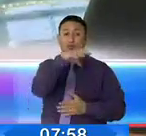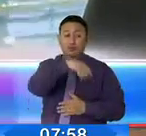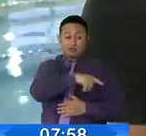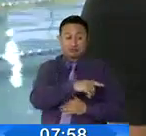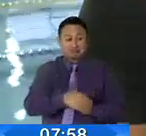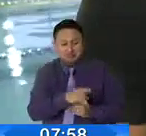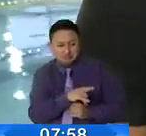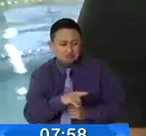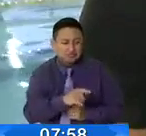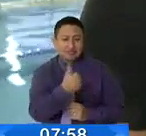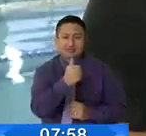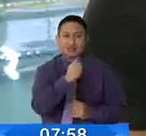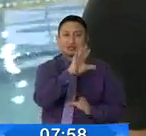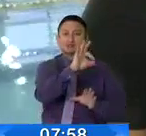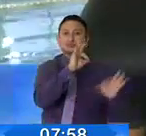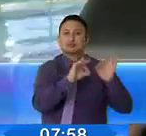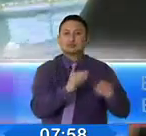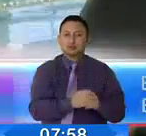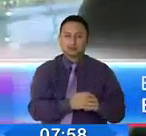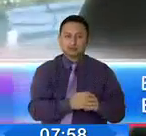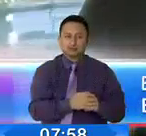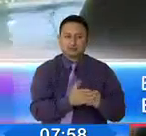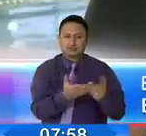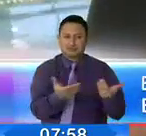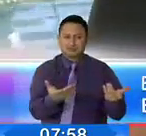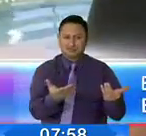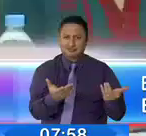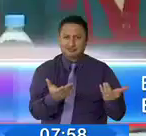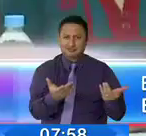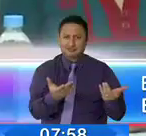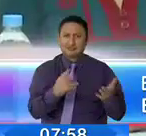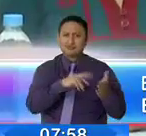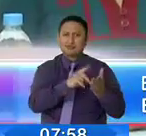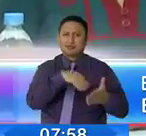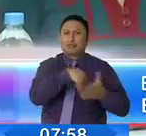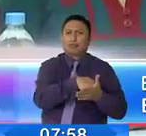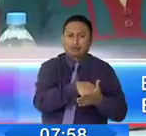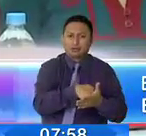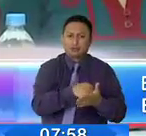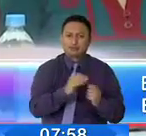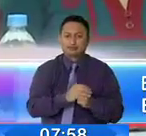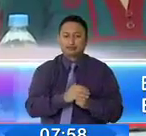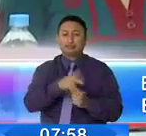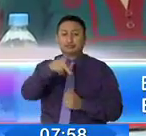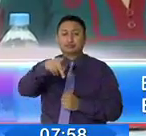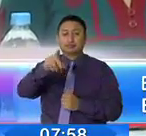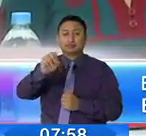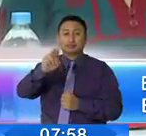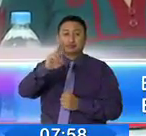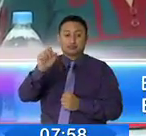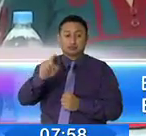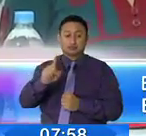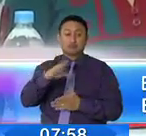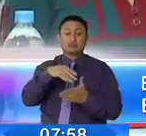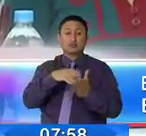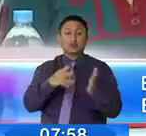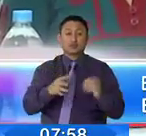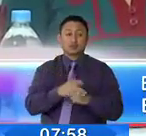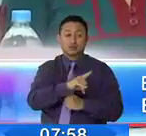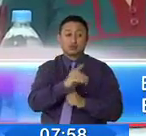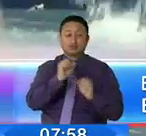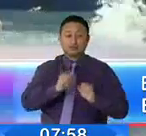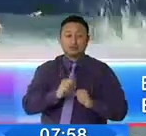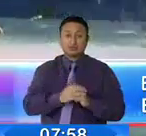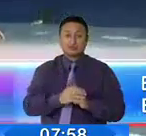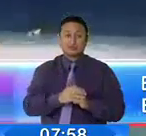provinciales en Pichincha, entonces es algo un poco restrictivo. Porras insiste en que la ley establece que incluso los estudiantes que tienen